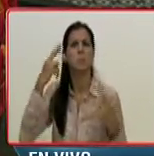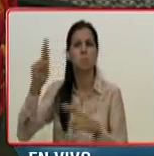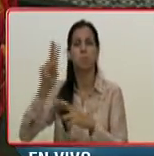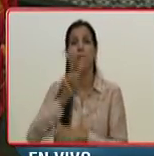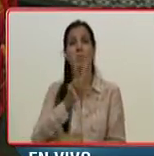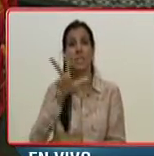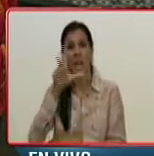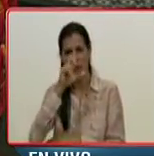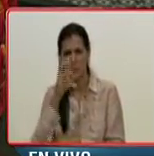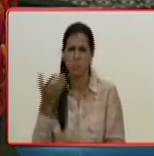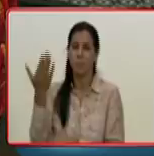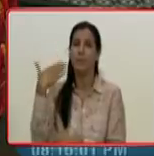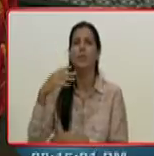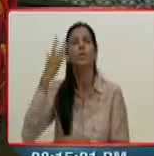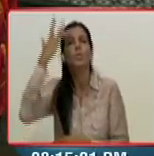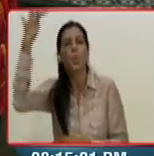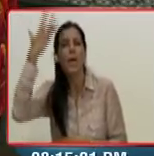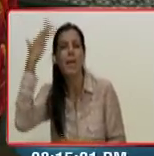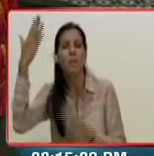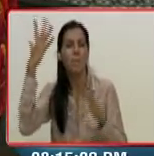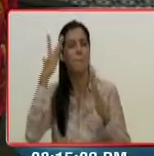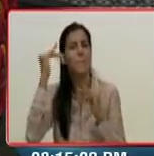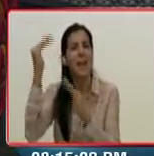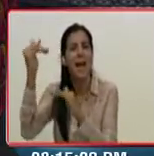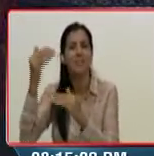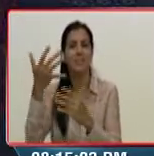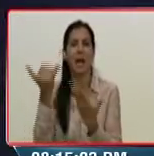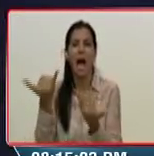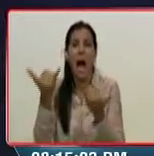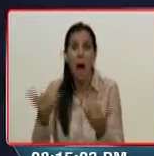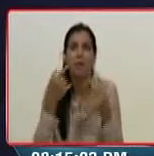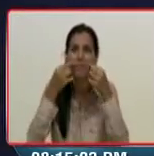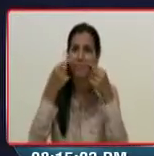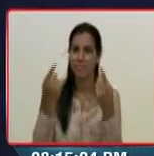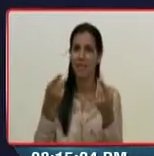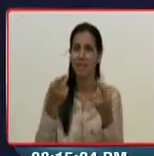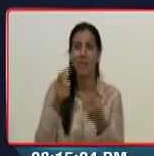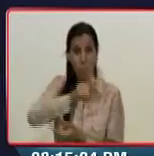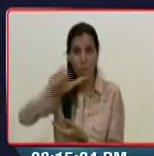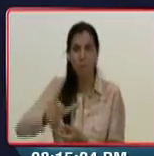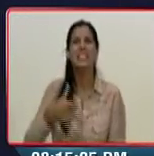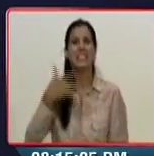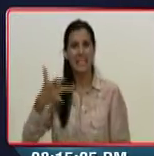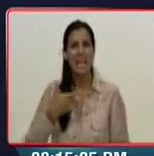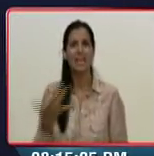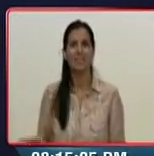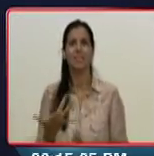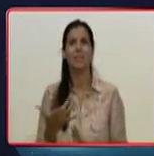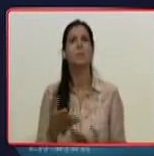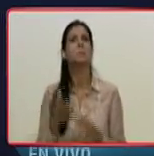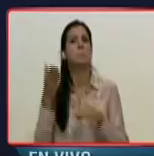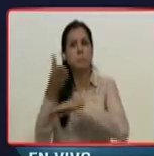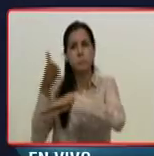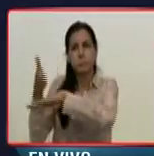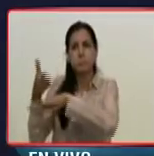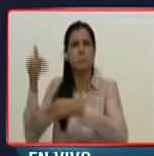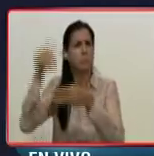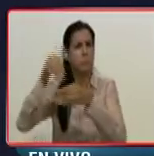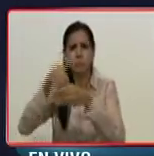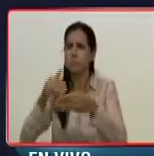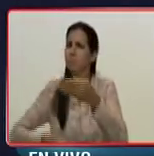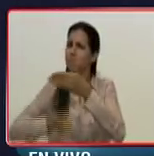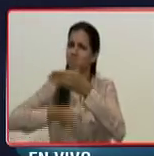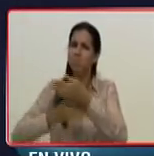y todos esos sueños y esperanzas que se han puesto de manifiesto en un pueblo que de forma reiterada ha votado por apoyar a la